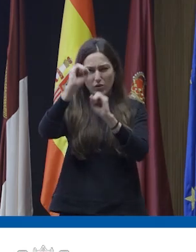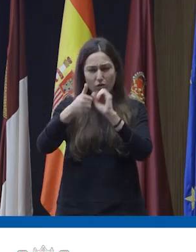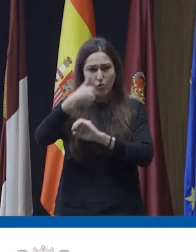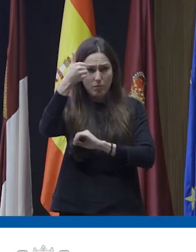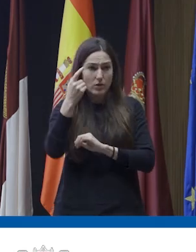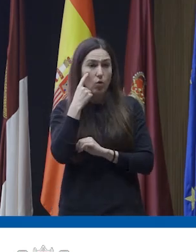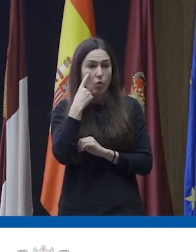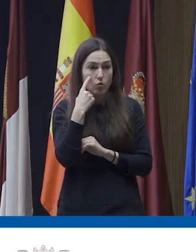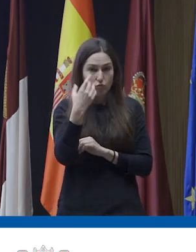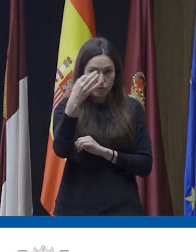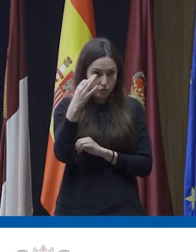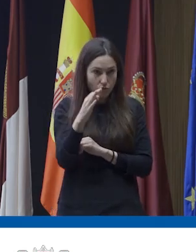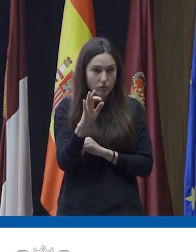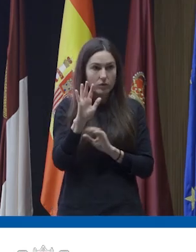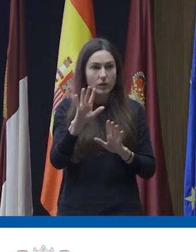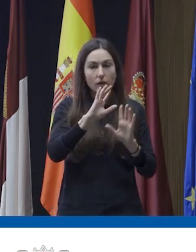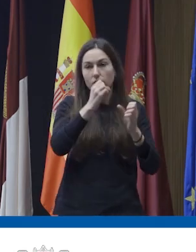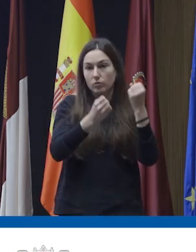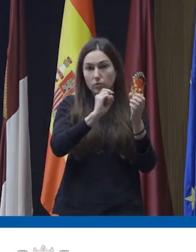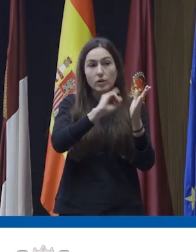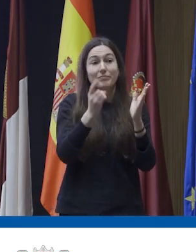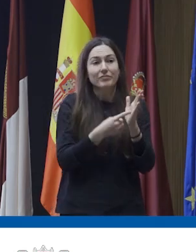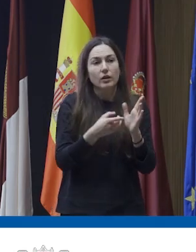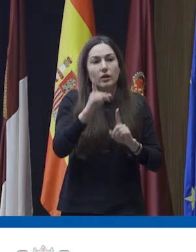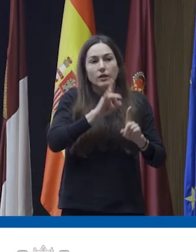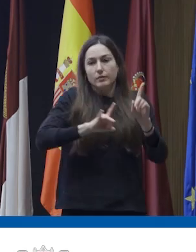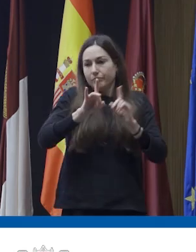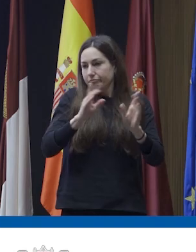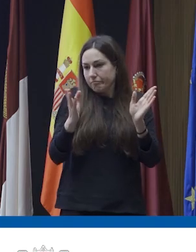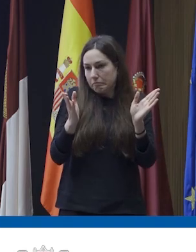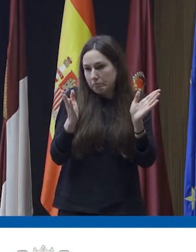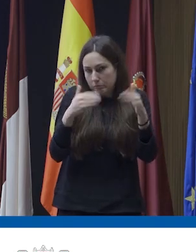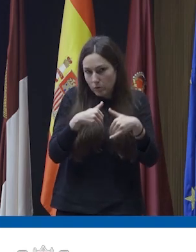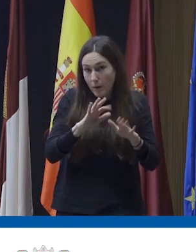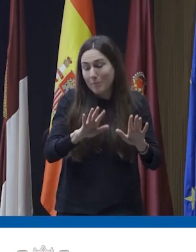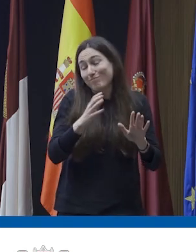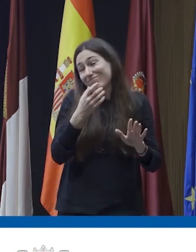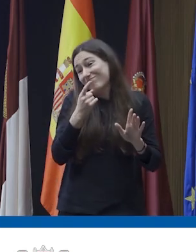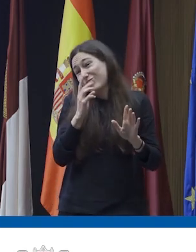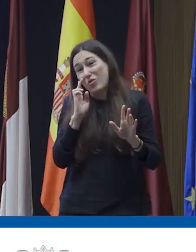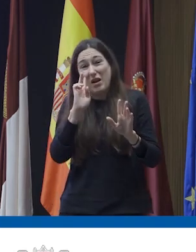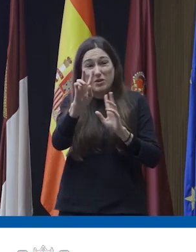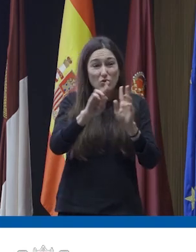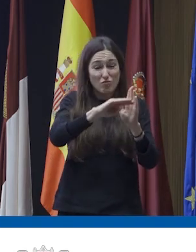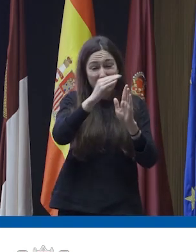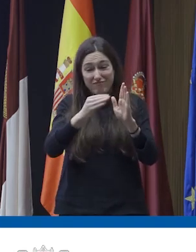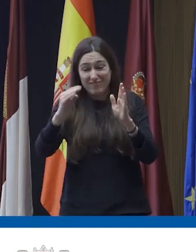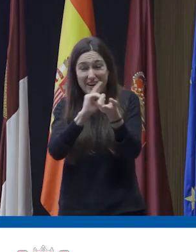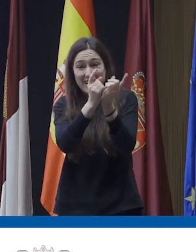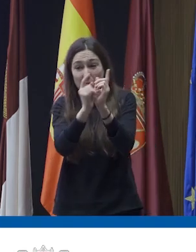puede conducir a nivel legal. Entonces, en principio no vas a tener ningún problema. Lo que pasa es que como la visión en tu caso es variable, por eso te lo están